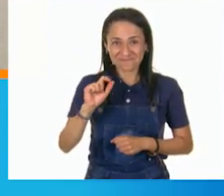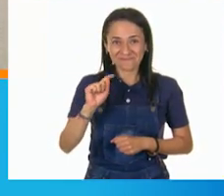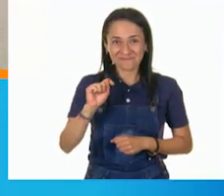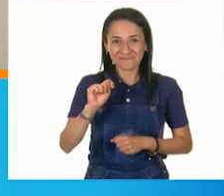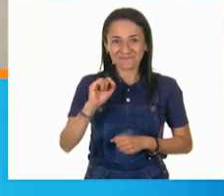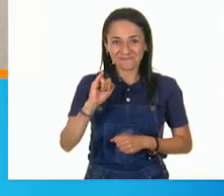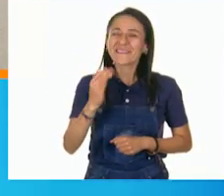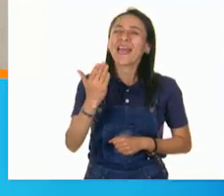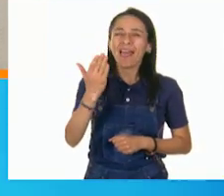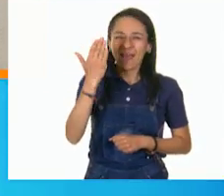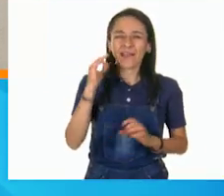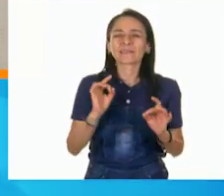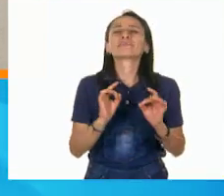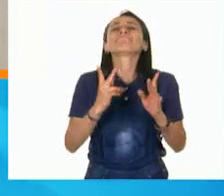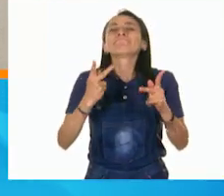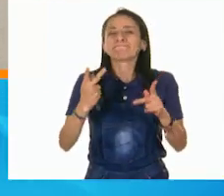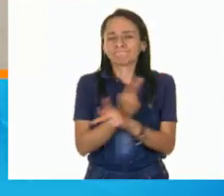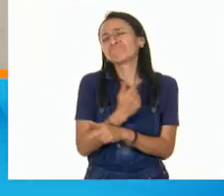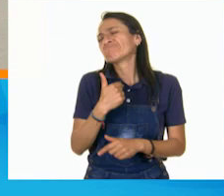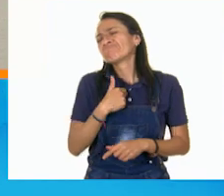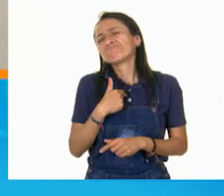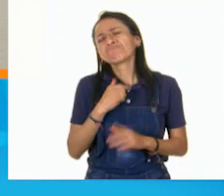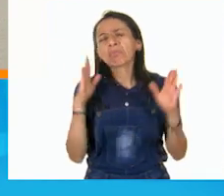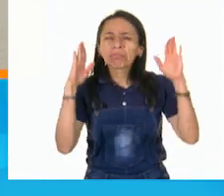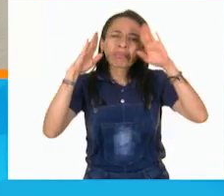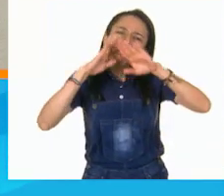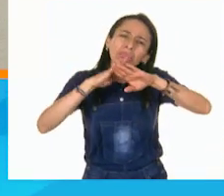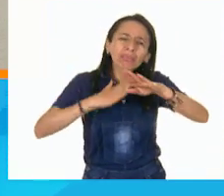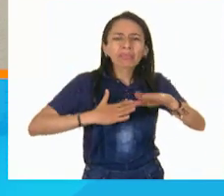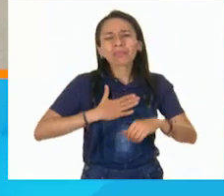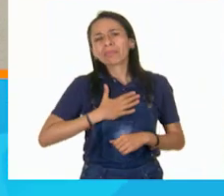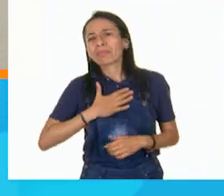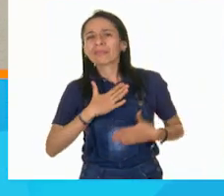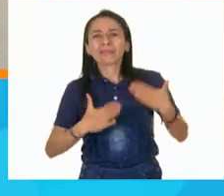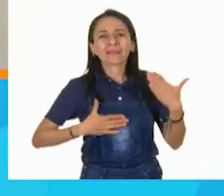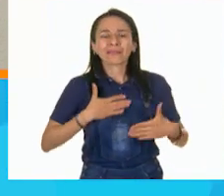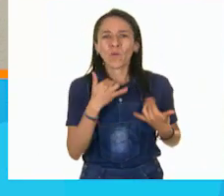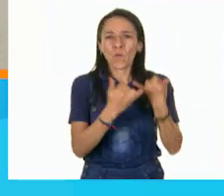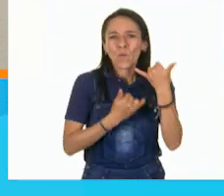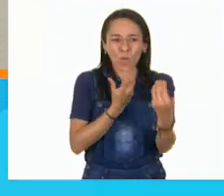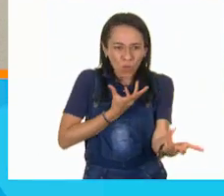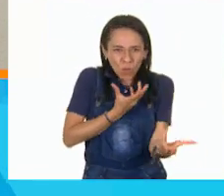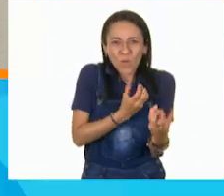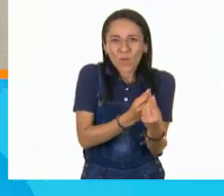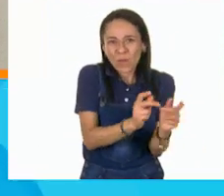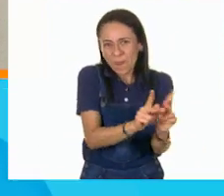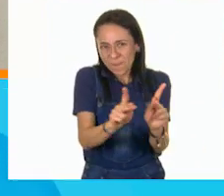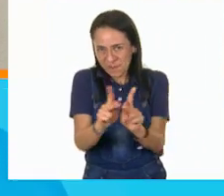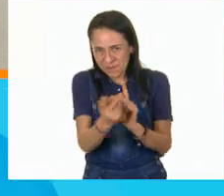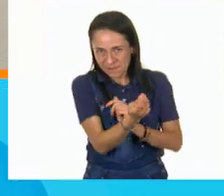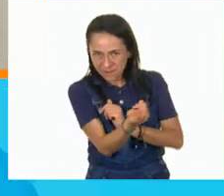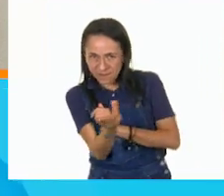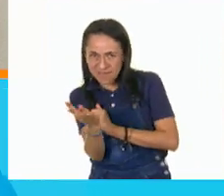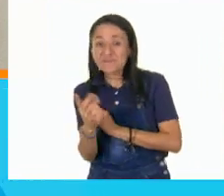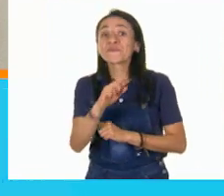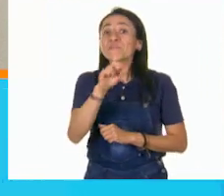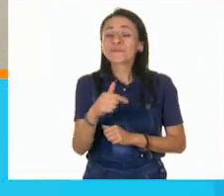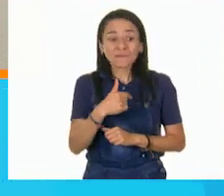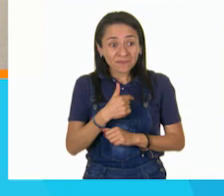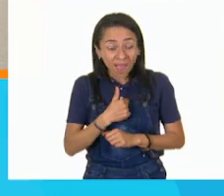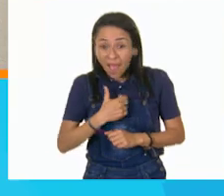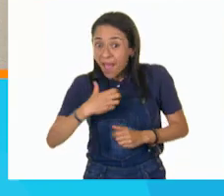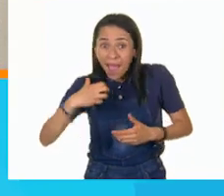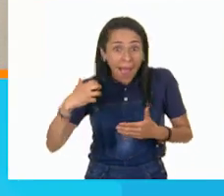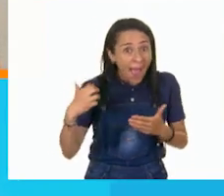El otro día estaba jugando con mis primos y gané y me